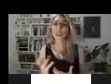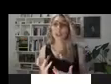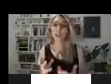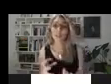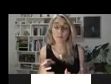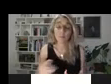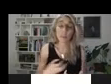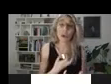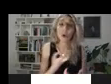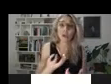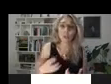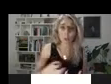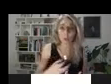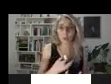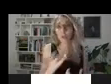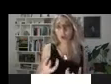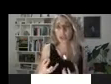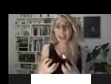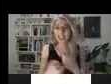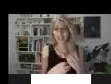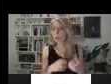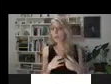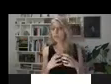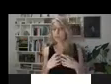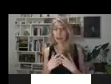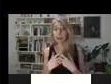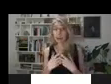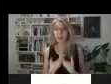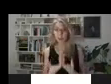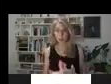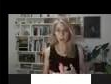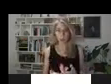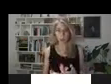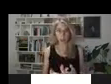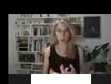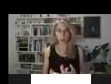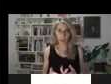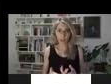donde mi obra, mi producción, esté más